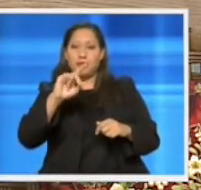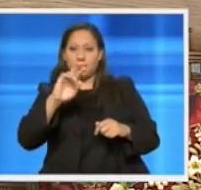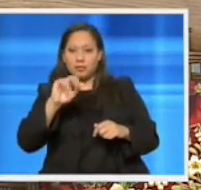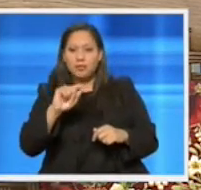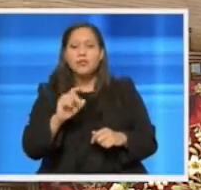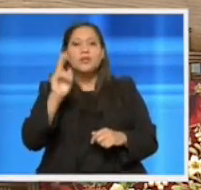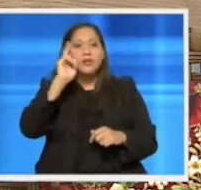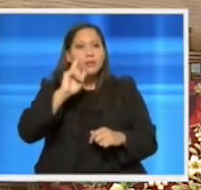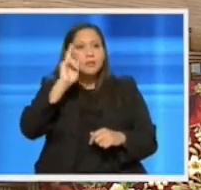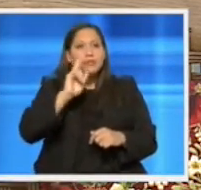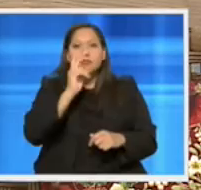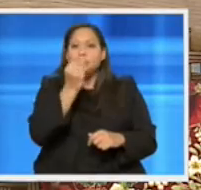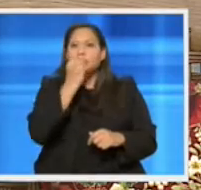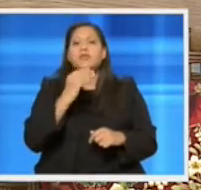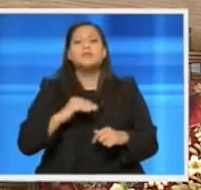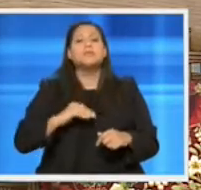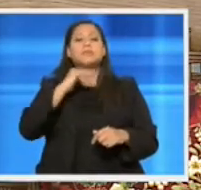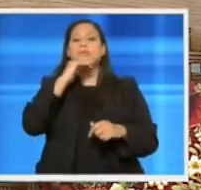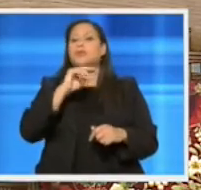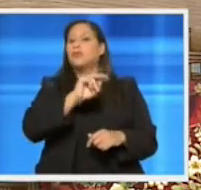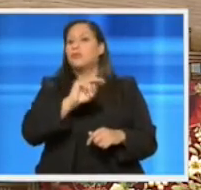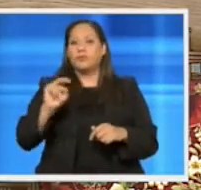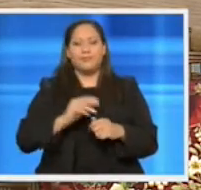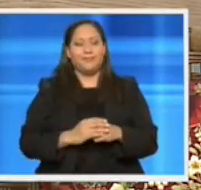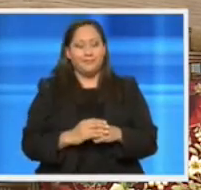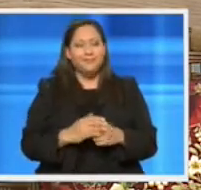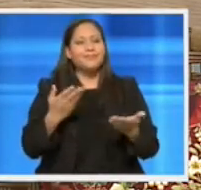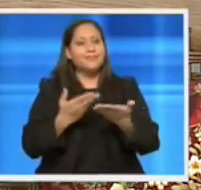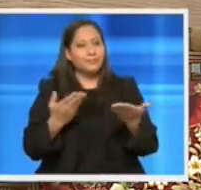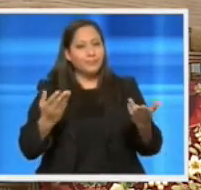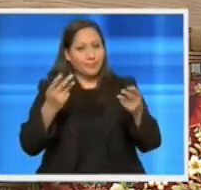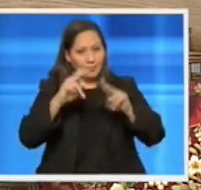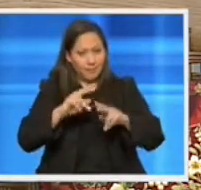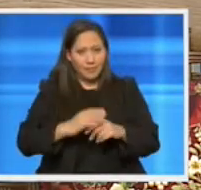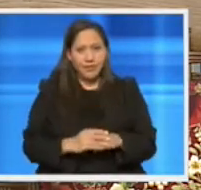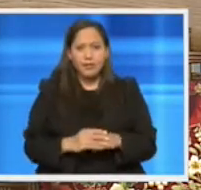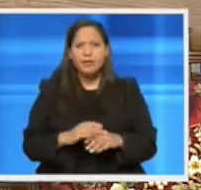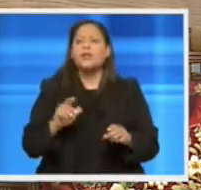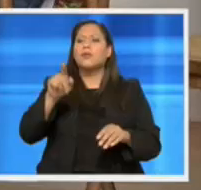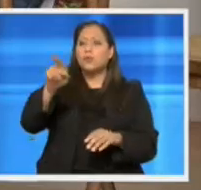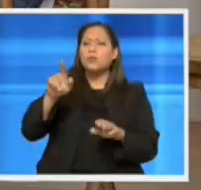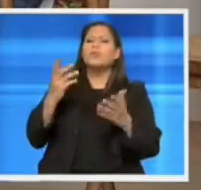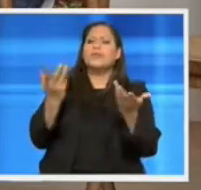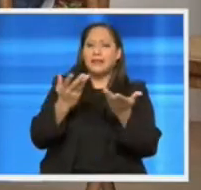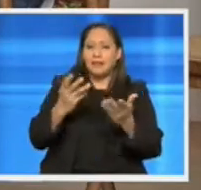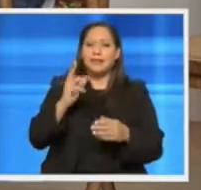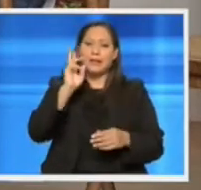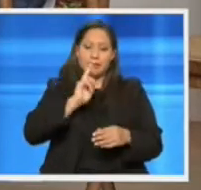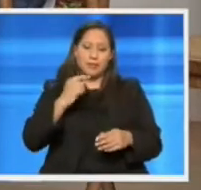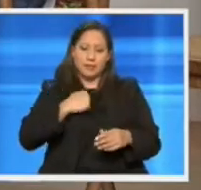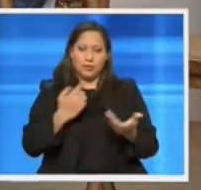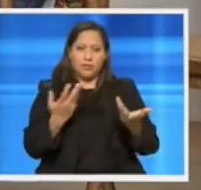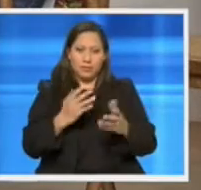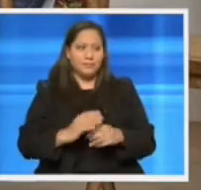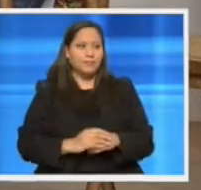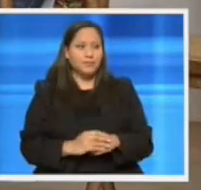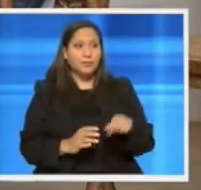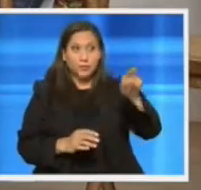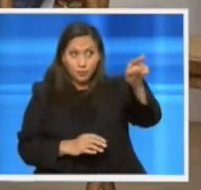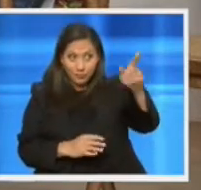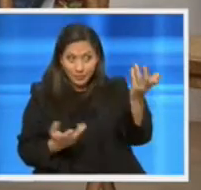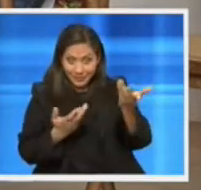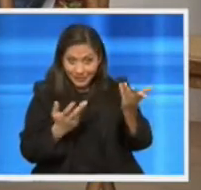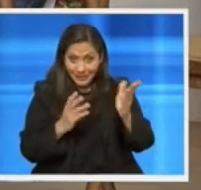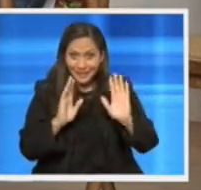Ok. nunca sacia. Ajá. ¿Ok? Ahora, vamos a poner la versión contraria. Como tú lo harías. Como yo lo haría. Ok. De hecho, ya está, Así lo haces. ya Ok.